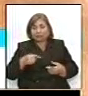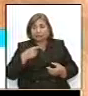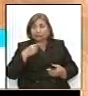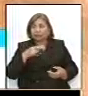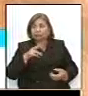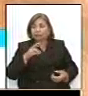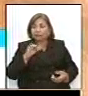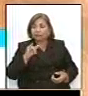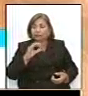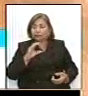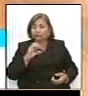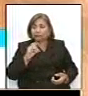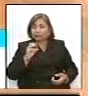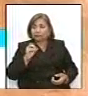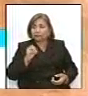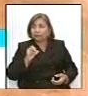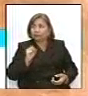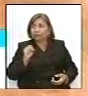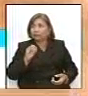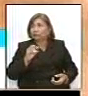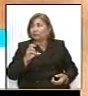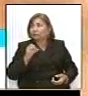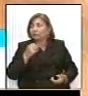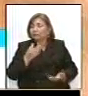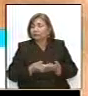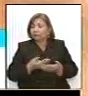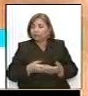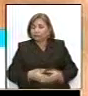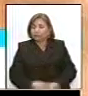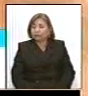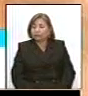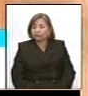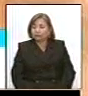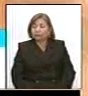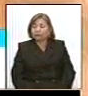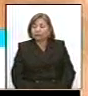Yontop Gamarra y Ruth Fabiola Aguilar Coelho puedan concurrir a la audiencia del 13 de mayo. Sin embargo, no asistieron.